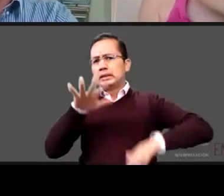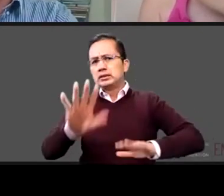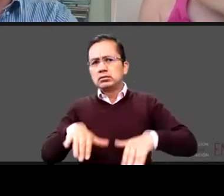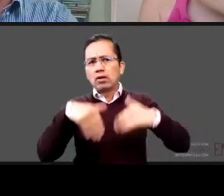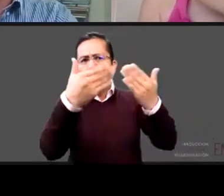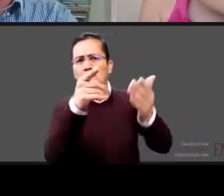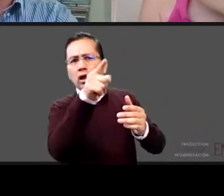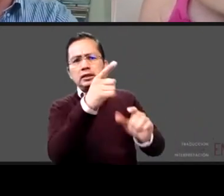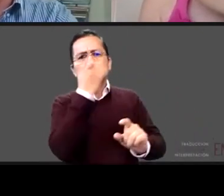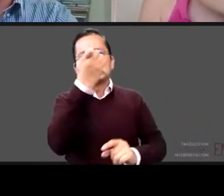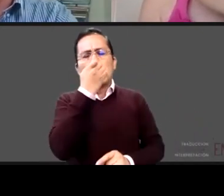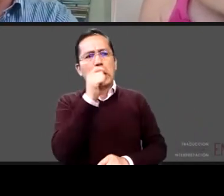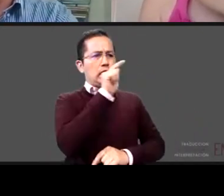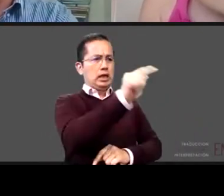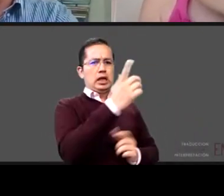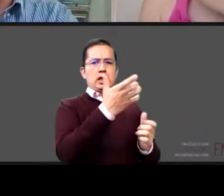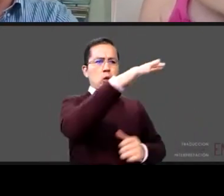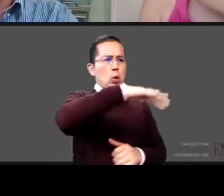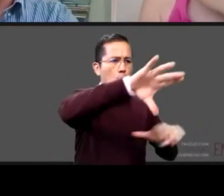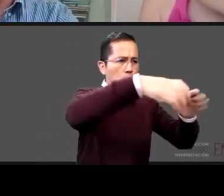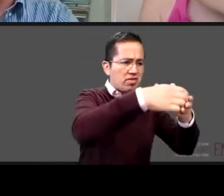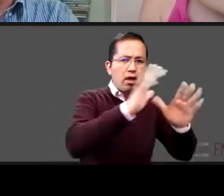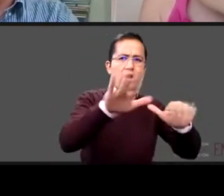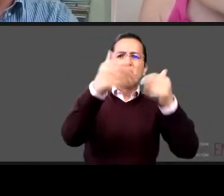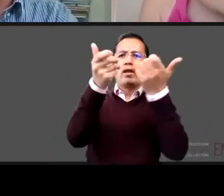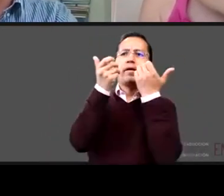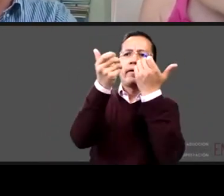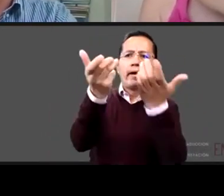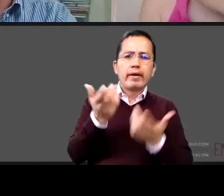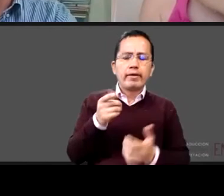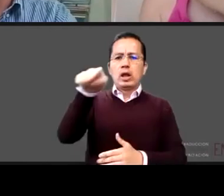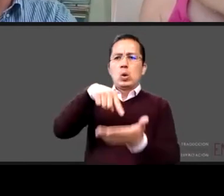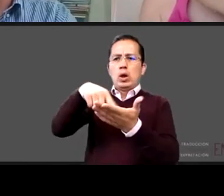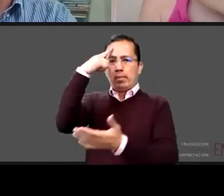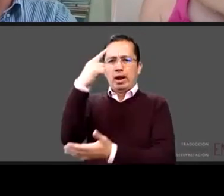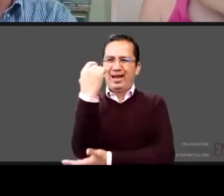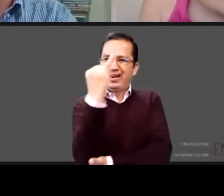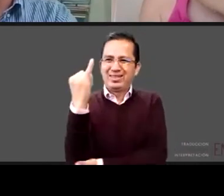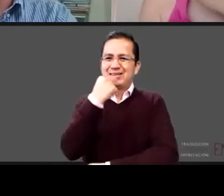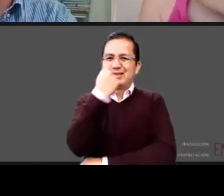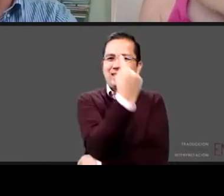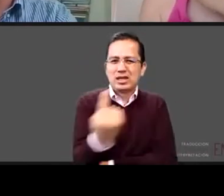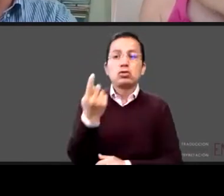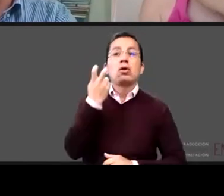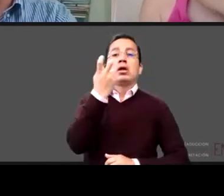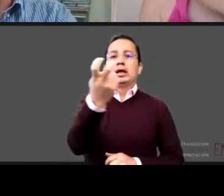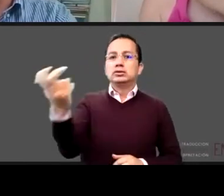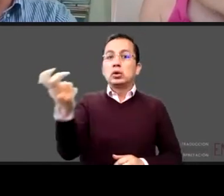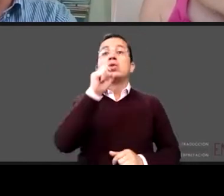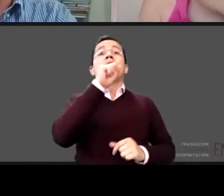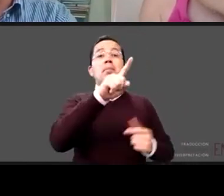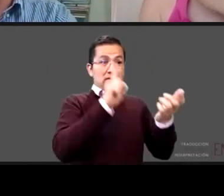calle, en las instituciones de cuidado, las guarderías, y también en las instituciones de privación de la libertad, en donde